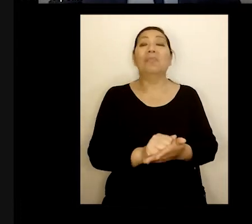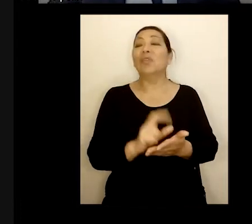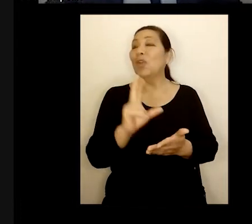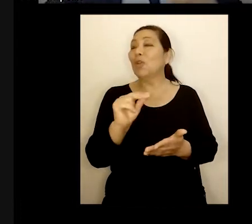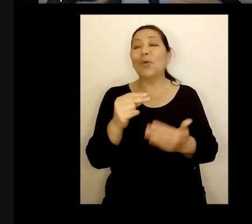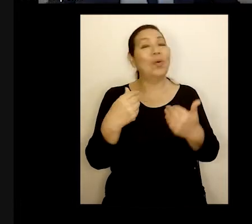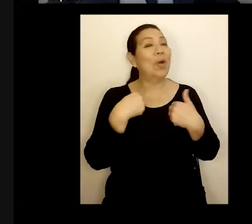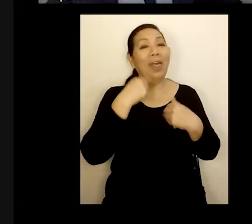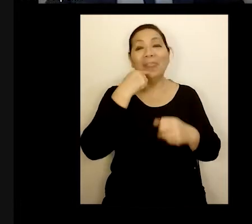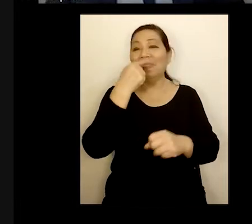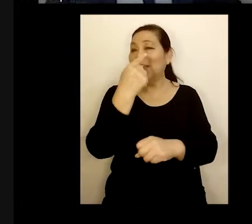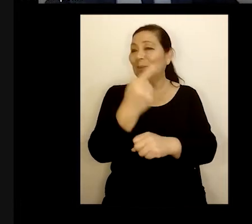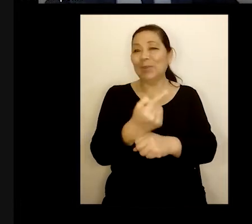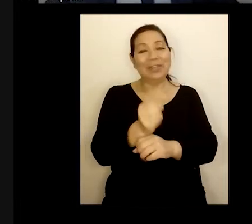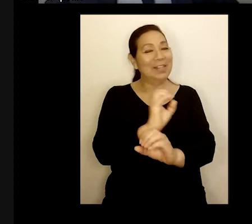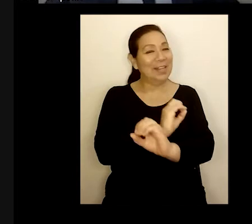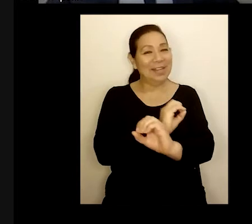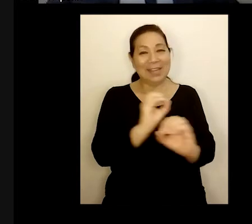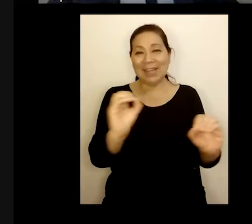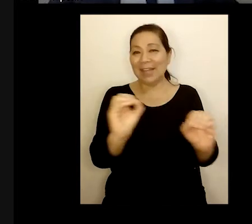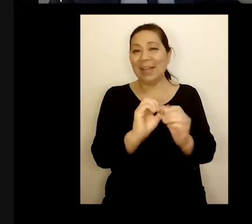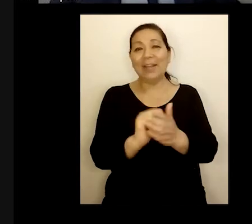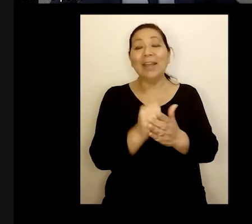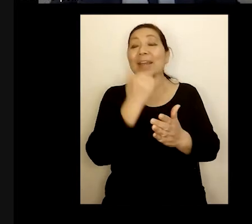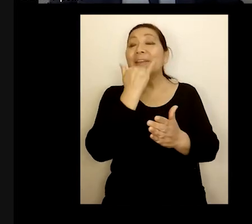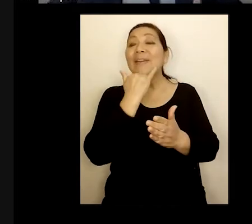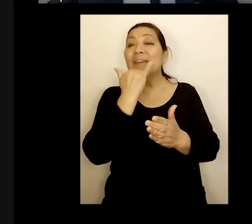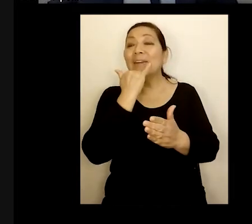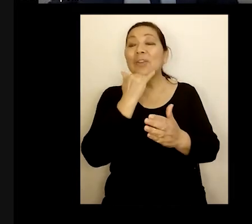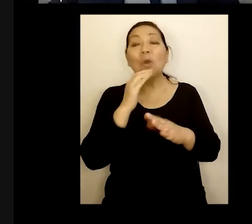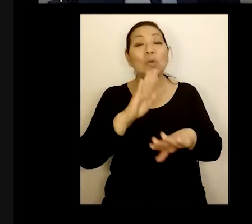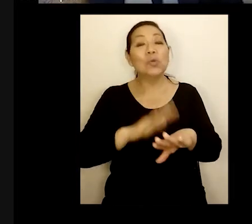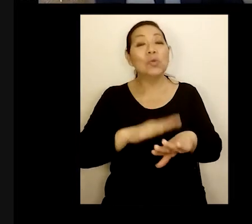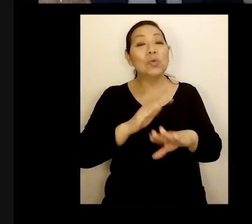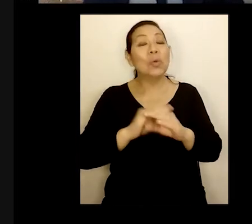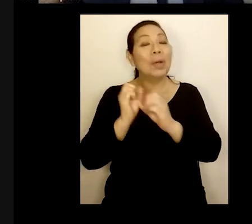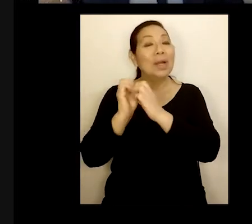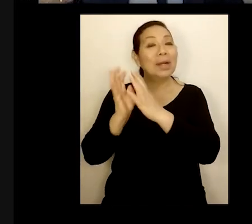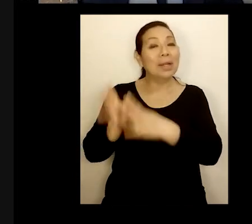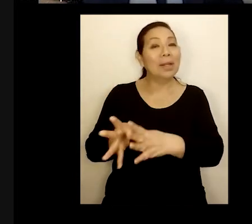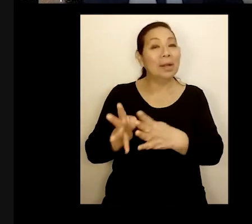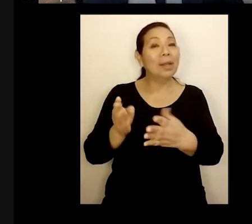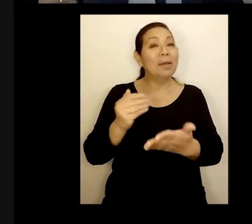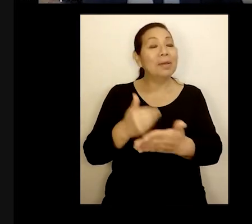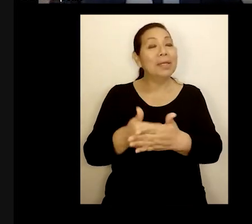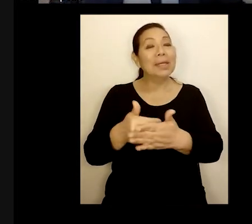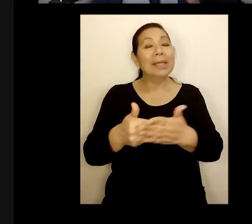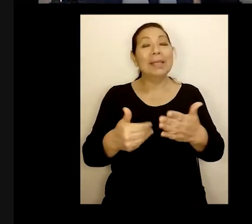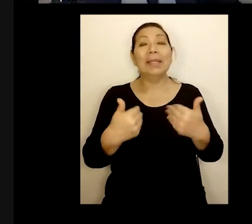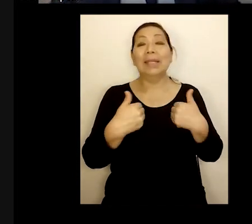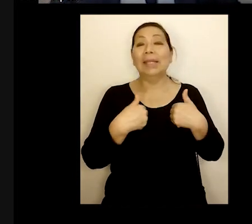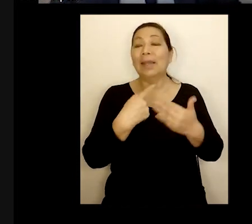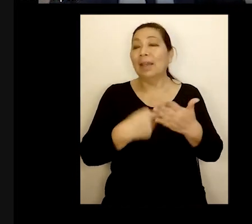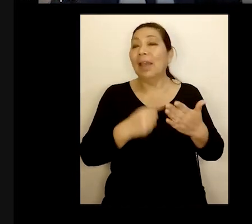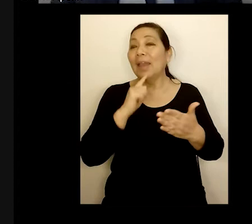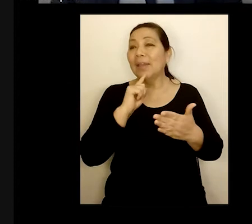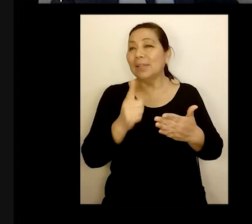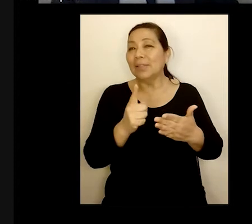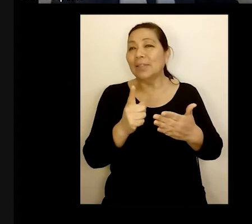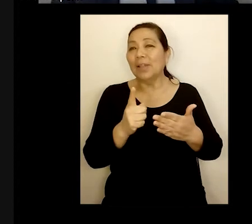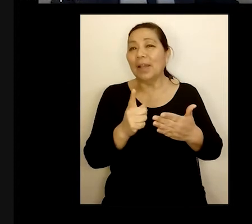No denuncia en absoluto errores respecto al rechazo de la prueba pericial. Es decir,